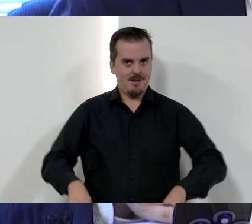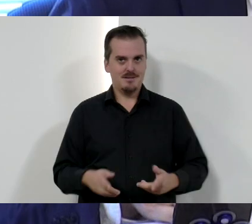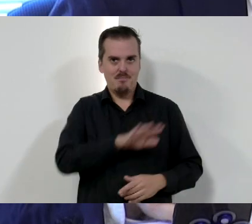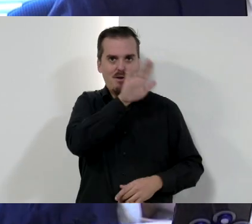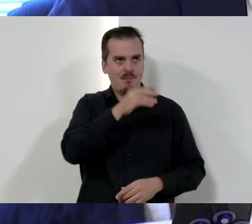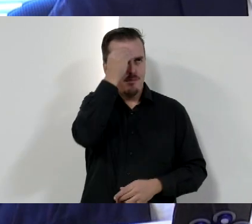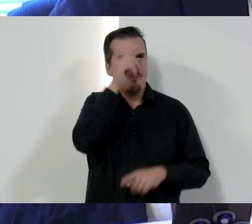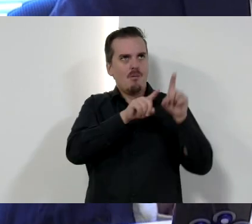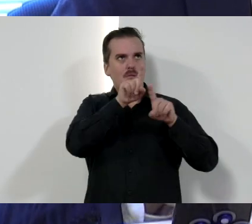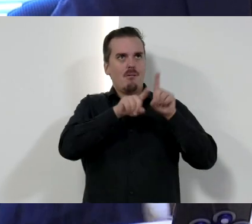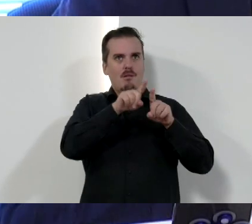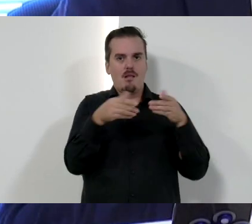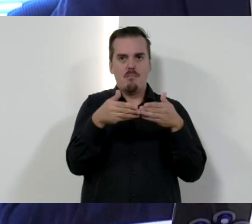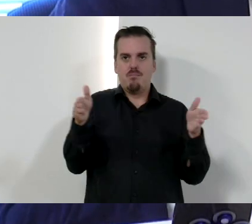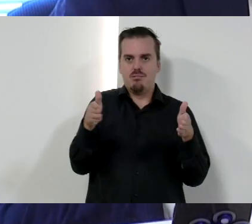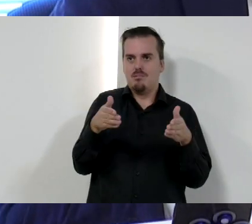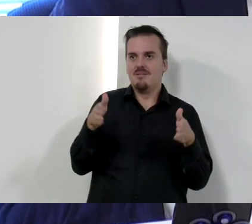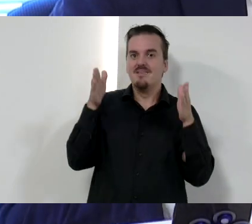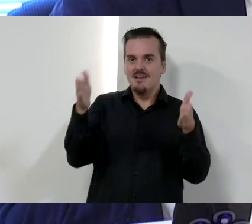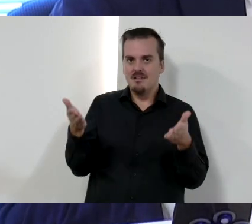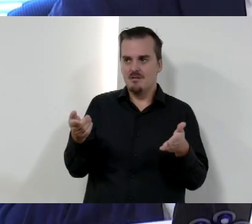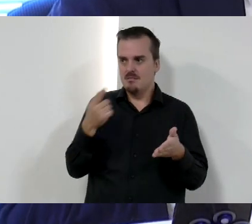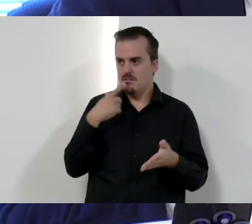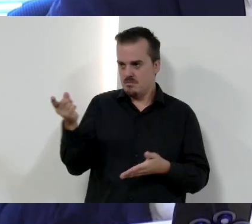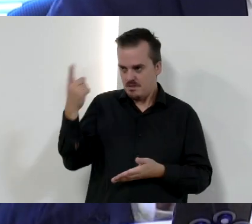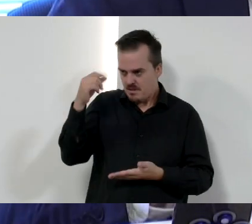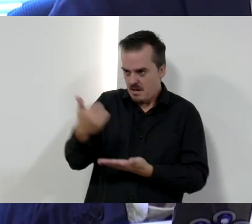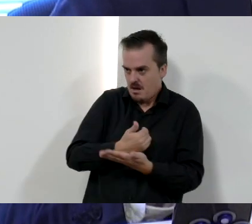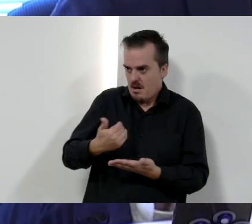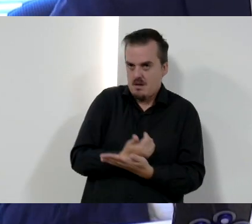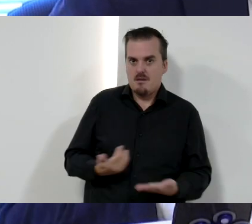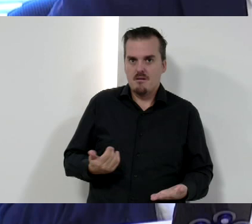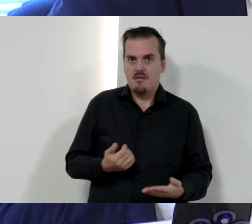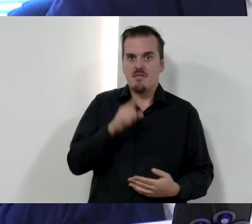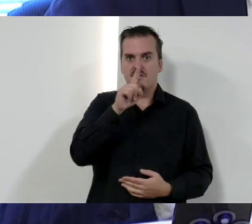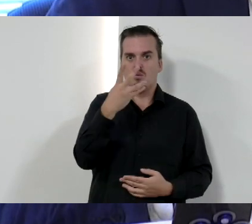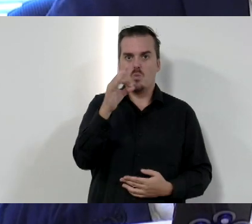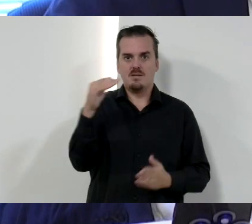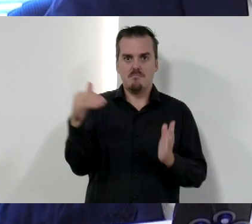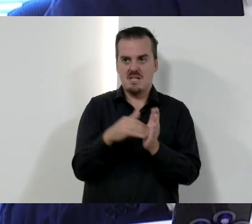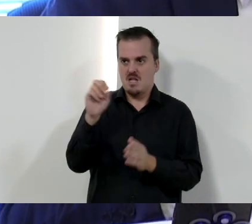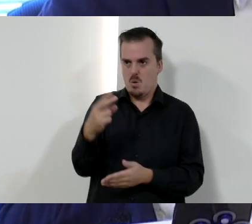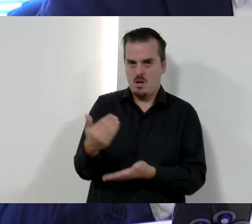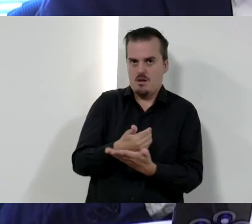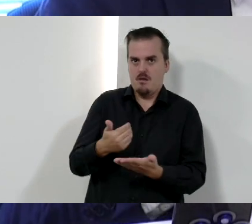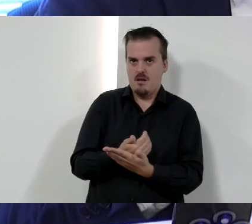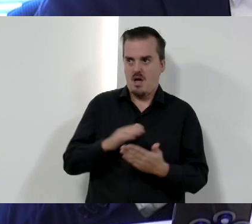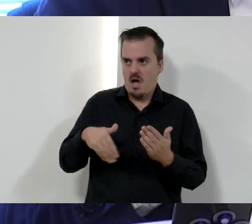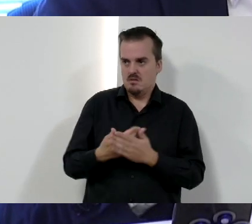Con respecto a la licencia de apertura, usted está recaudando por licencia de apertura. Tiene usted presupuestado hasta 140.000 euros. Pero nosotros pedimos que de esas